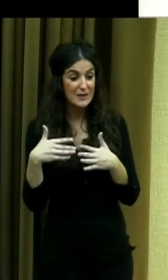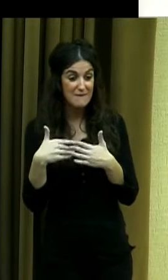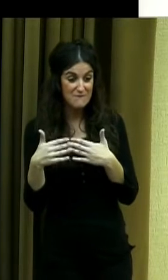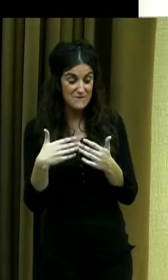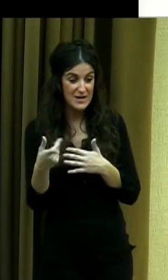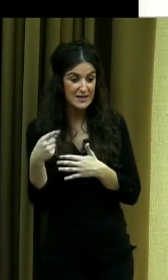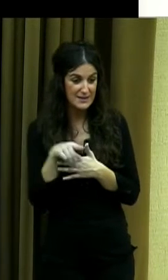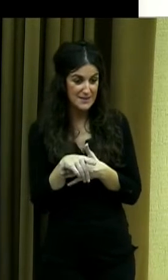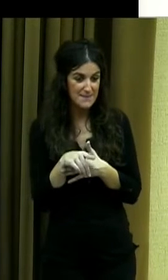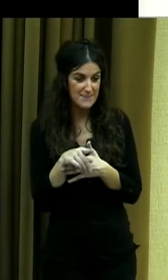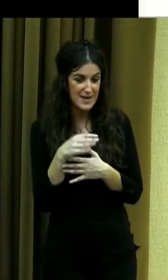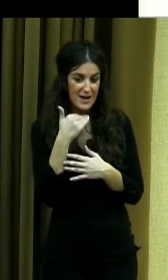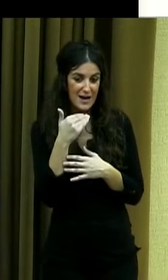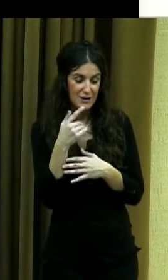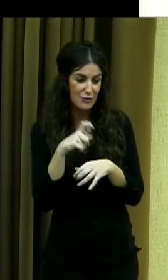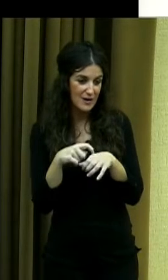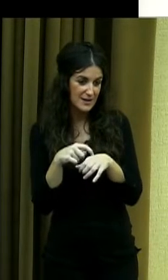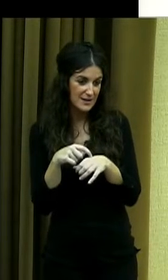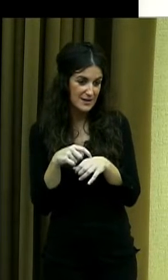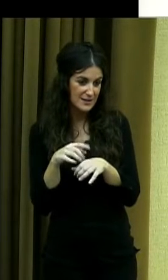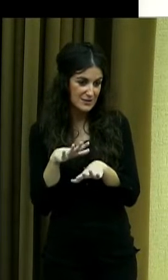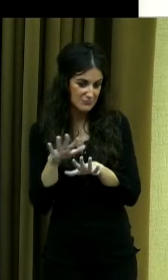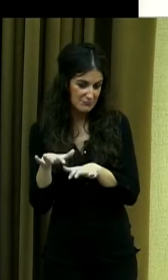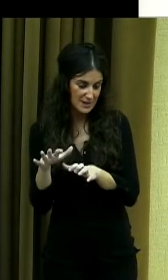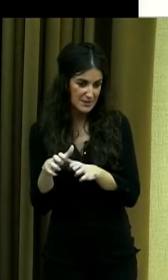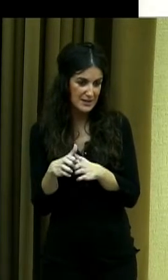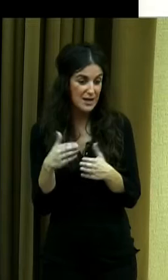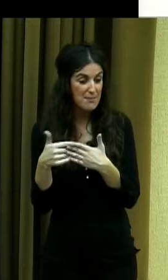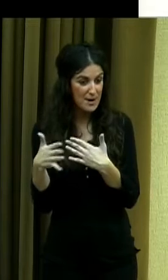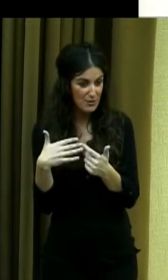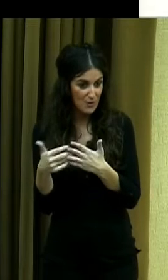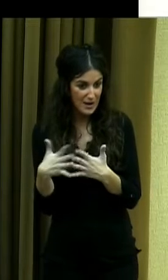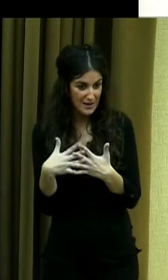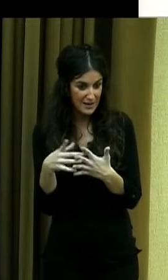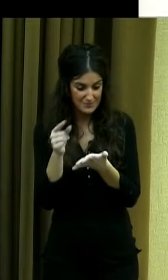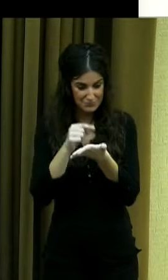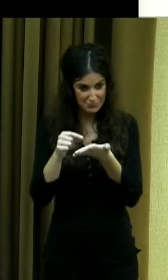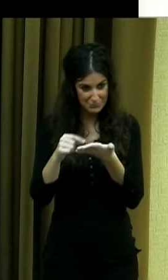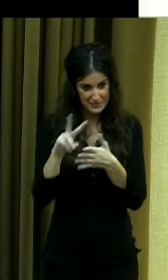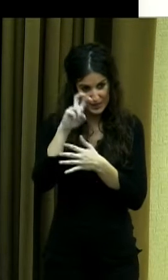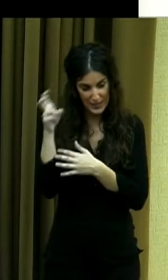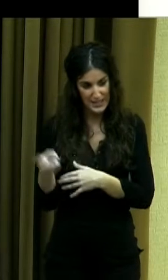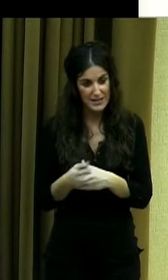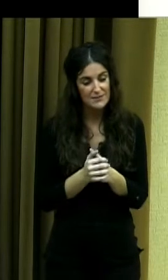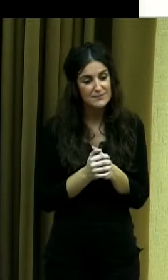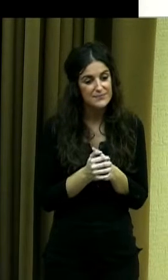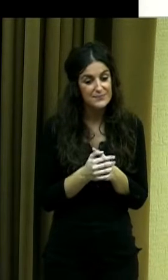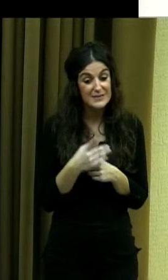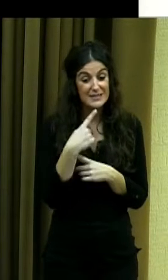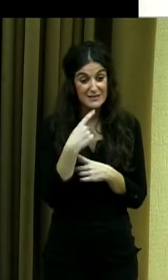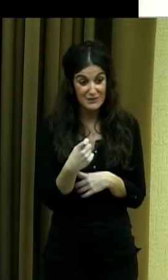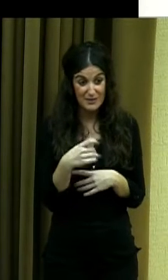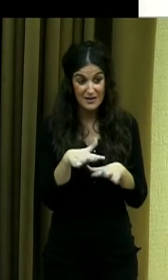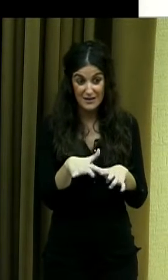un hándicap a nivel de aprendizaje, como ya saben, las manualidades, la grafomotricidad, etcétera. También tienen dificultades